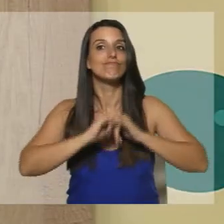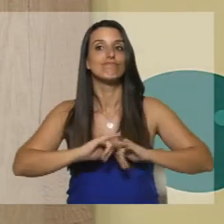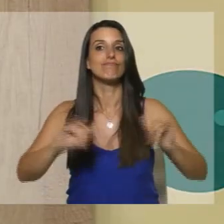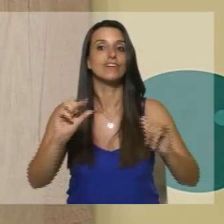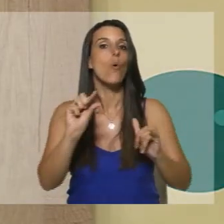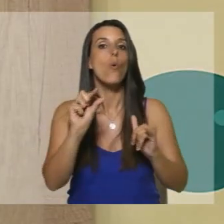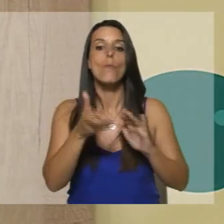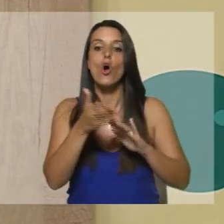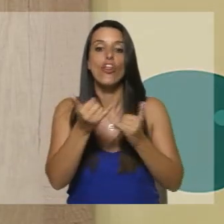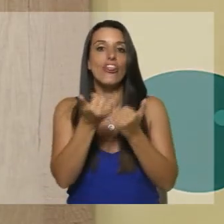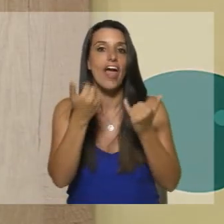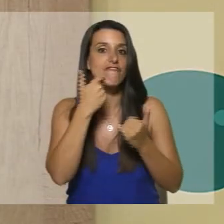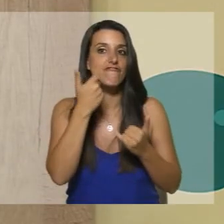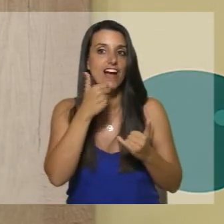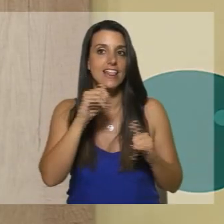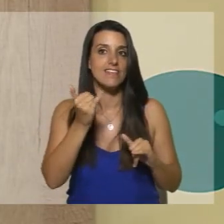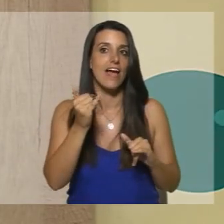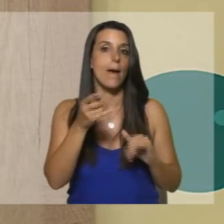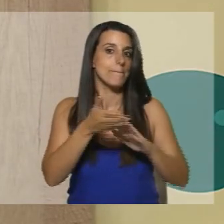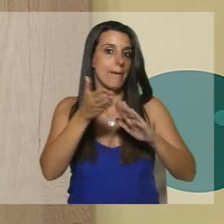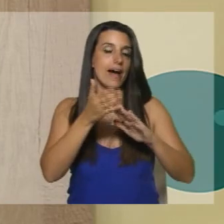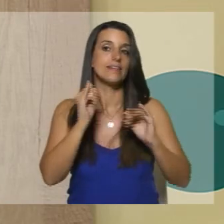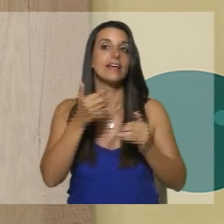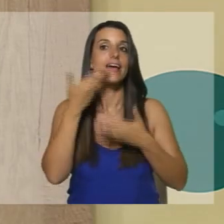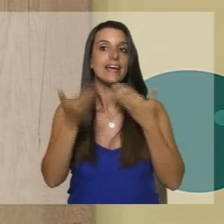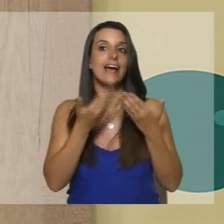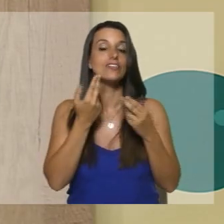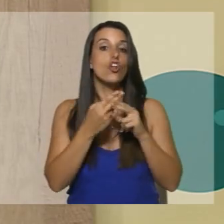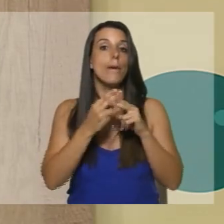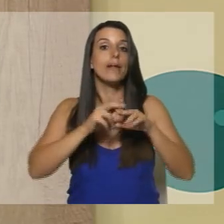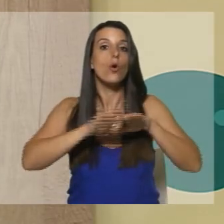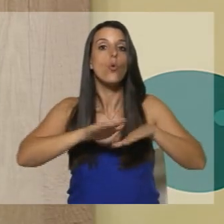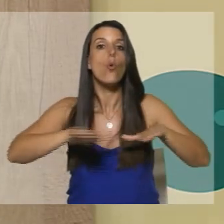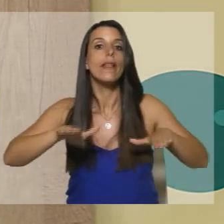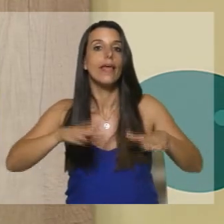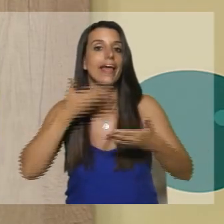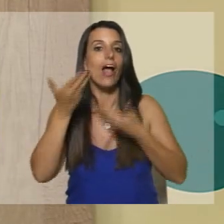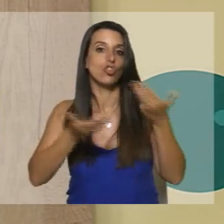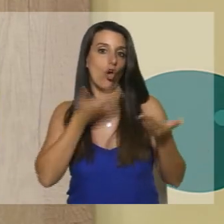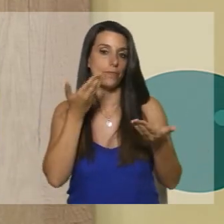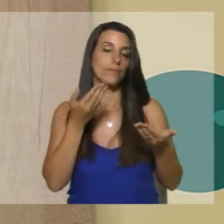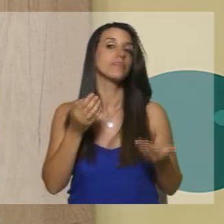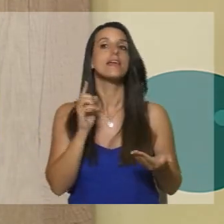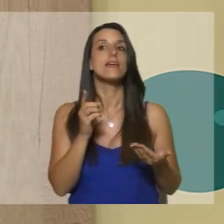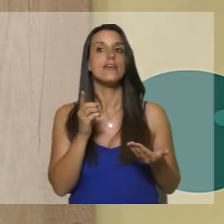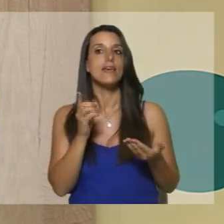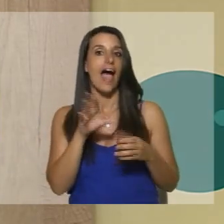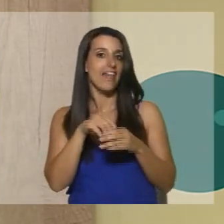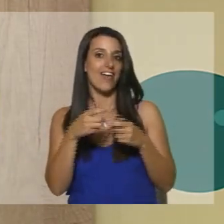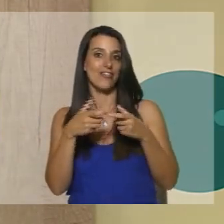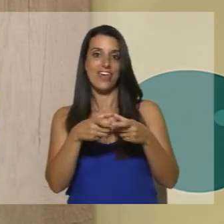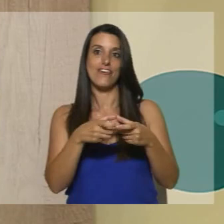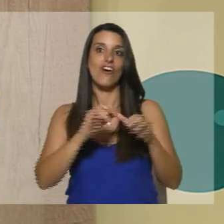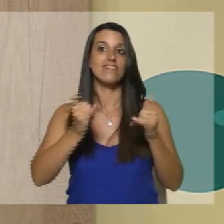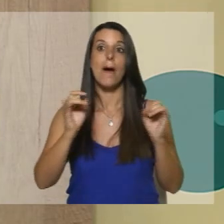días, así es. Esta canción que vemos acá se llama Guri Cantor, es parte del álbum y bueno, sí, ya